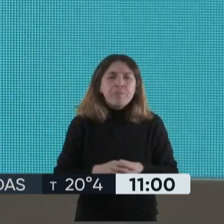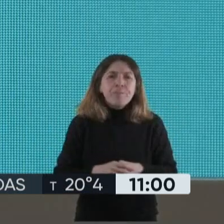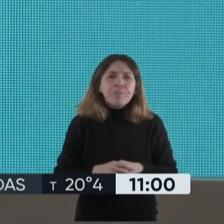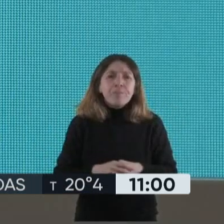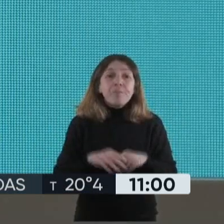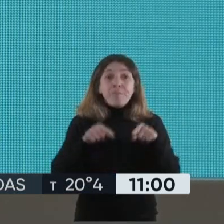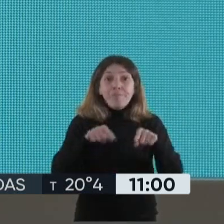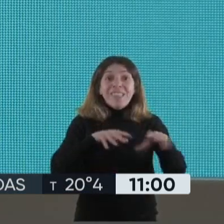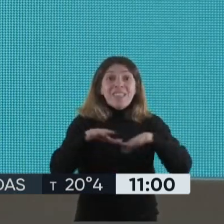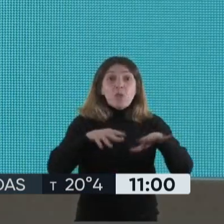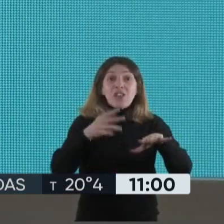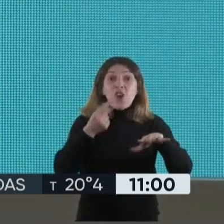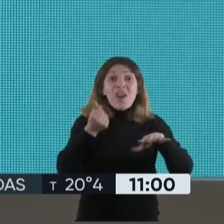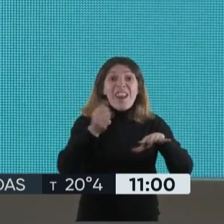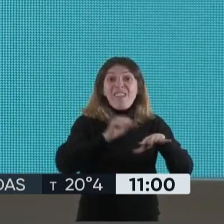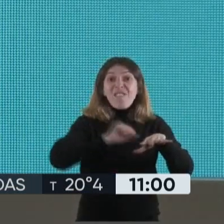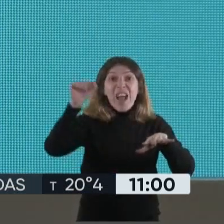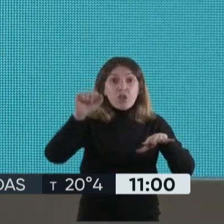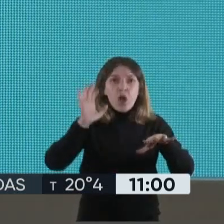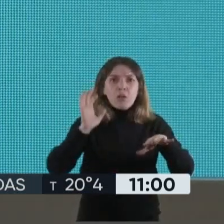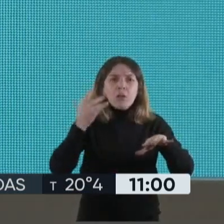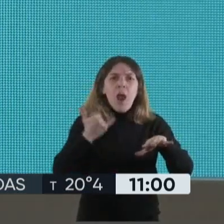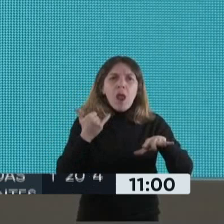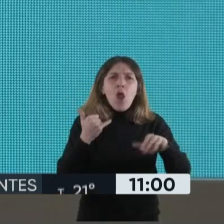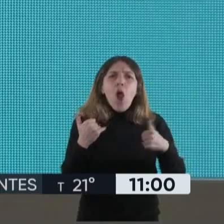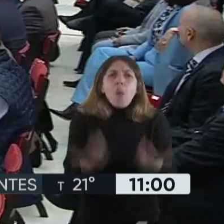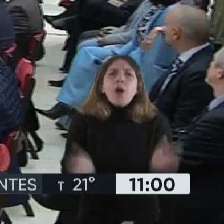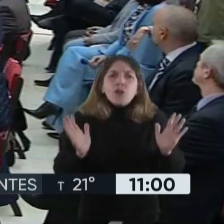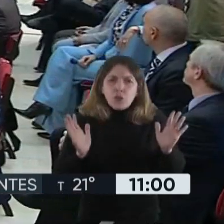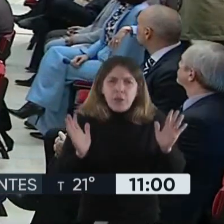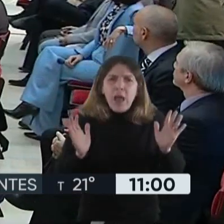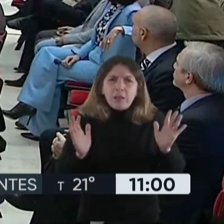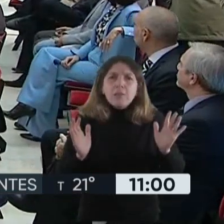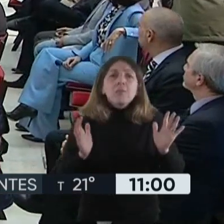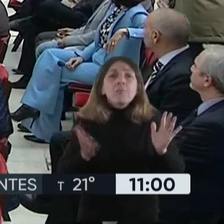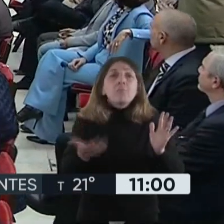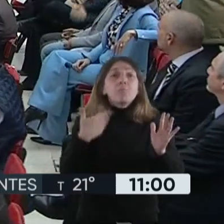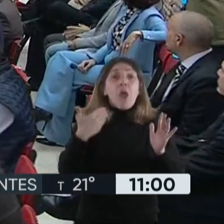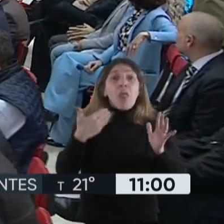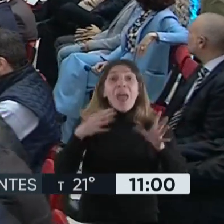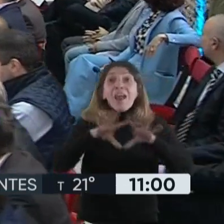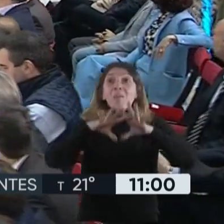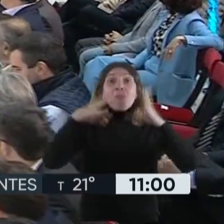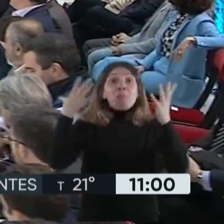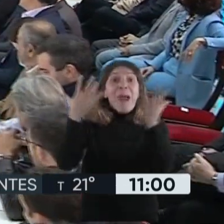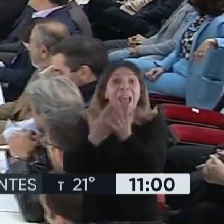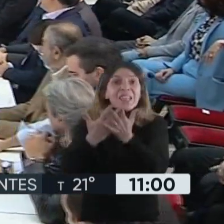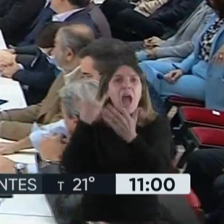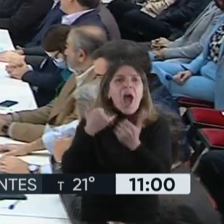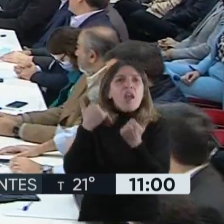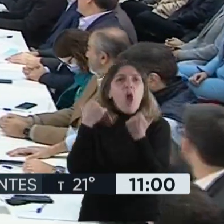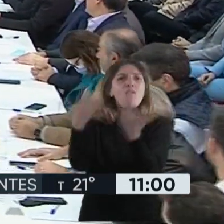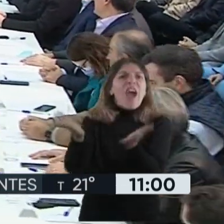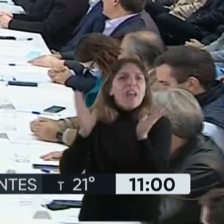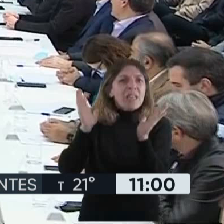hay una oportunidad para poder aumentar la oferta global de ciertos sectores que